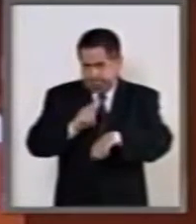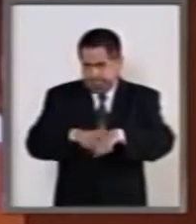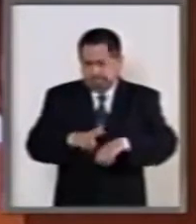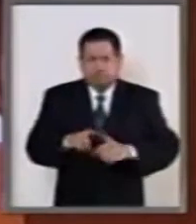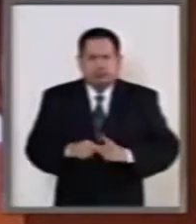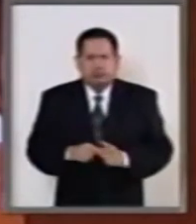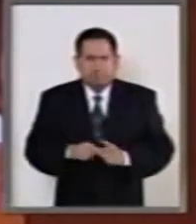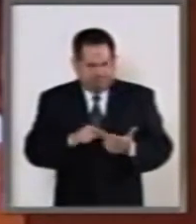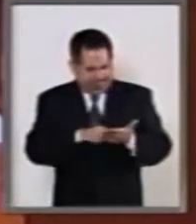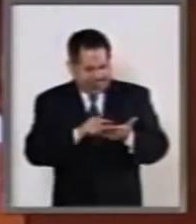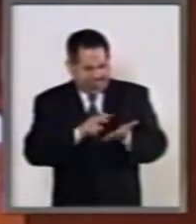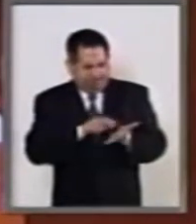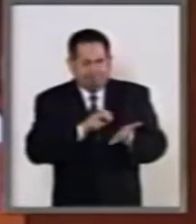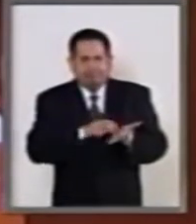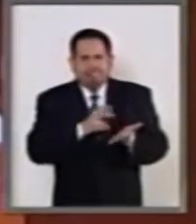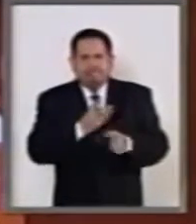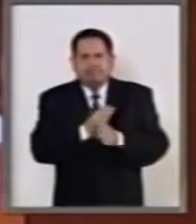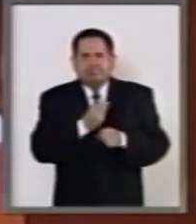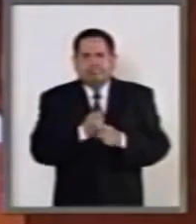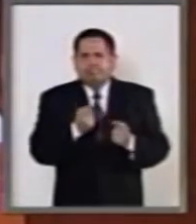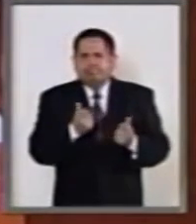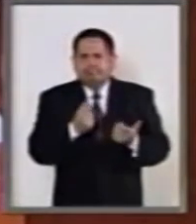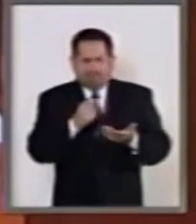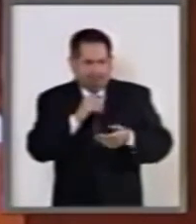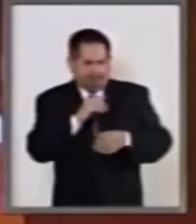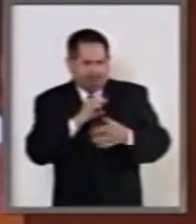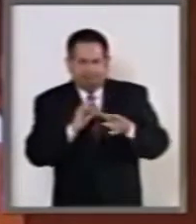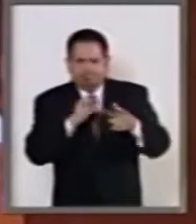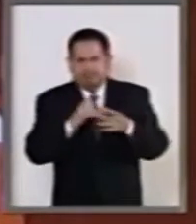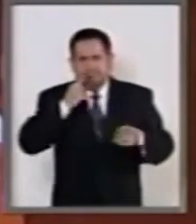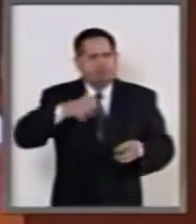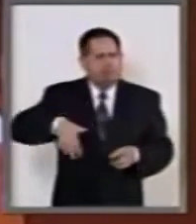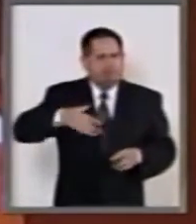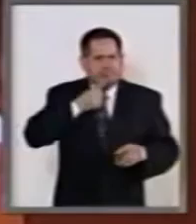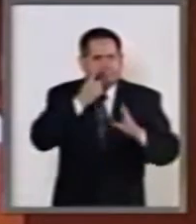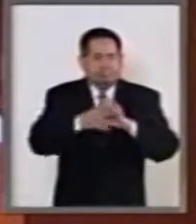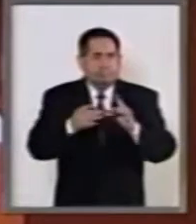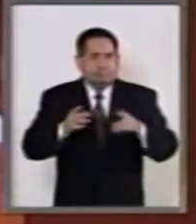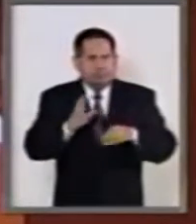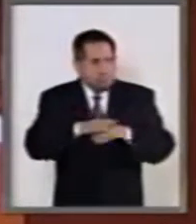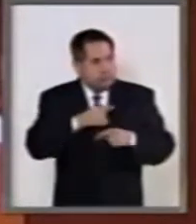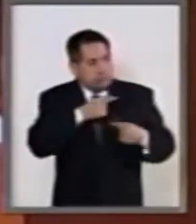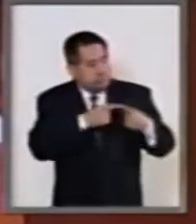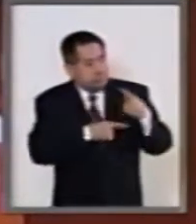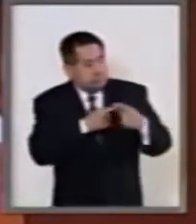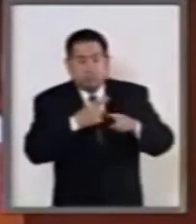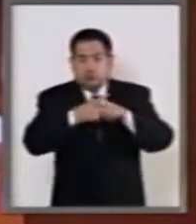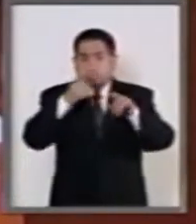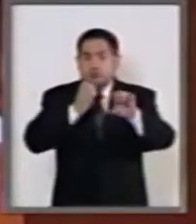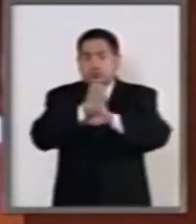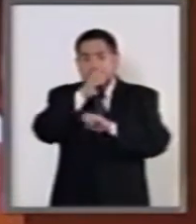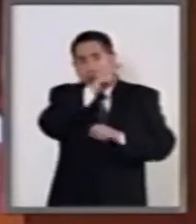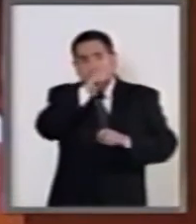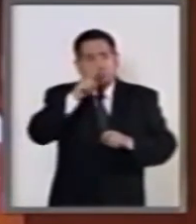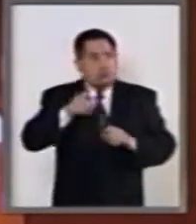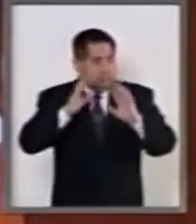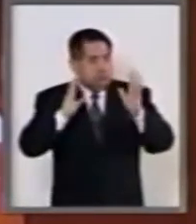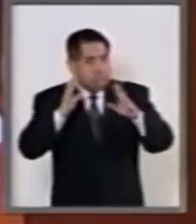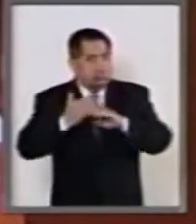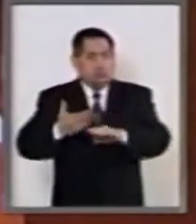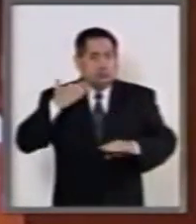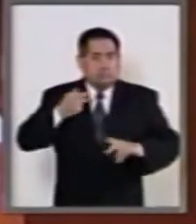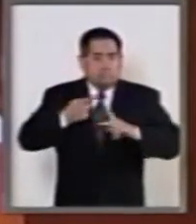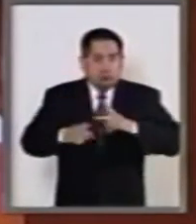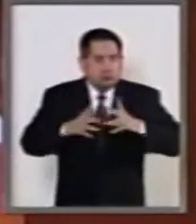de modificaciones que se derivan, como aquí se ha expresado, de la praxis en aquellas entidades en las que ya